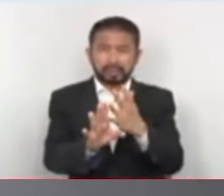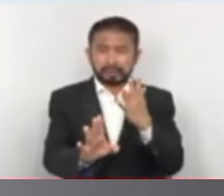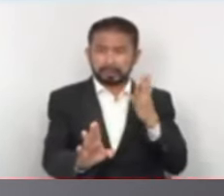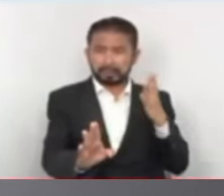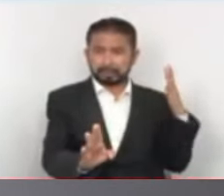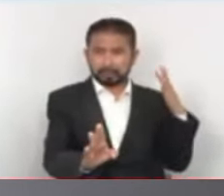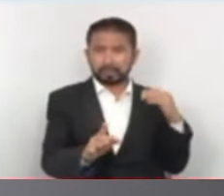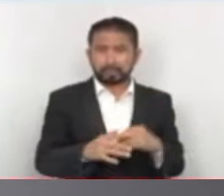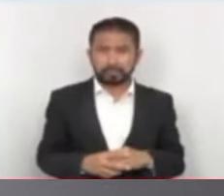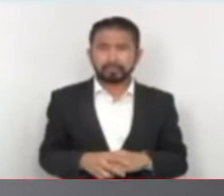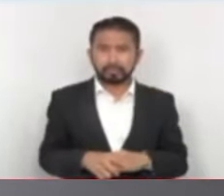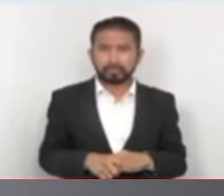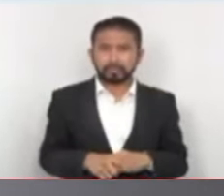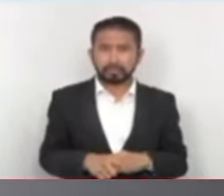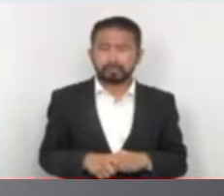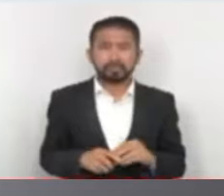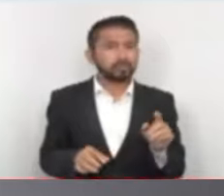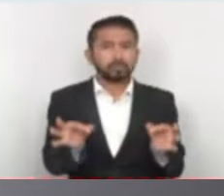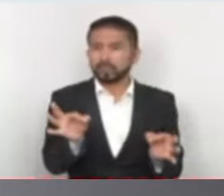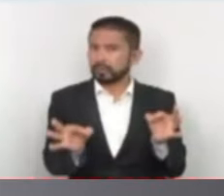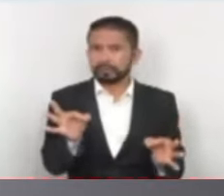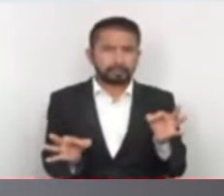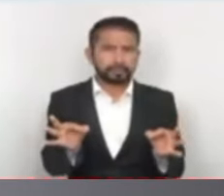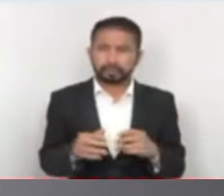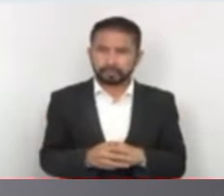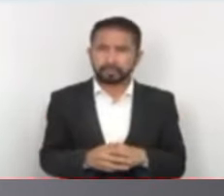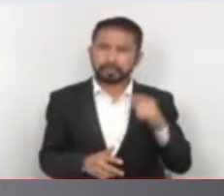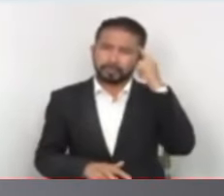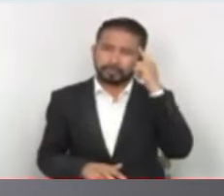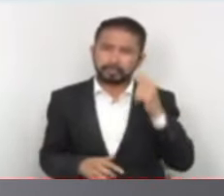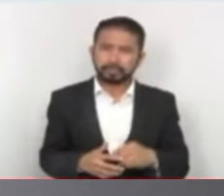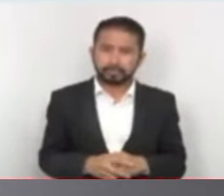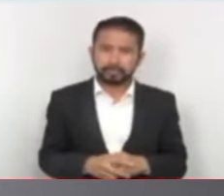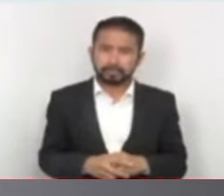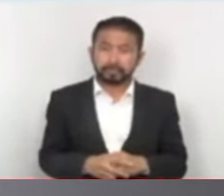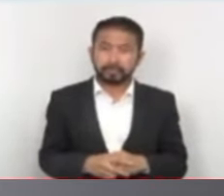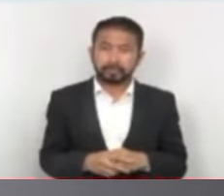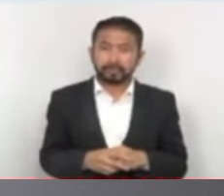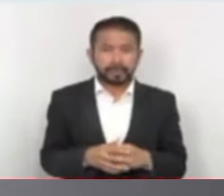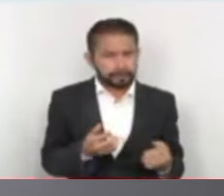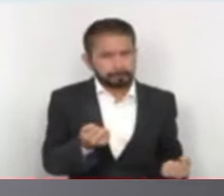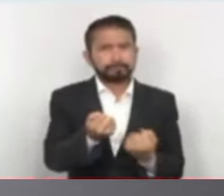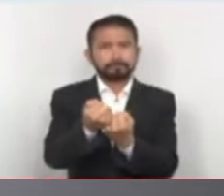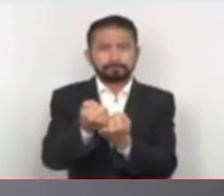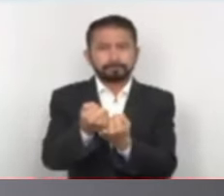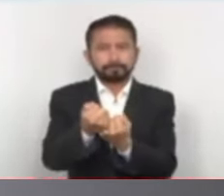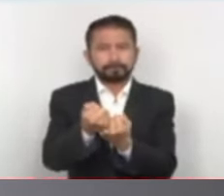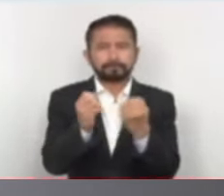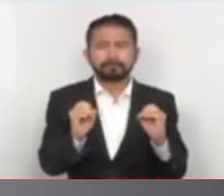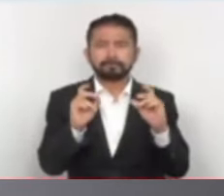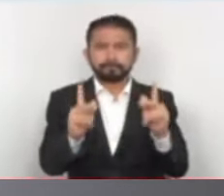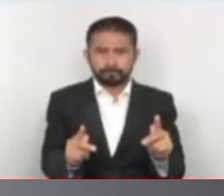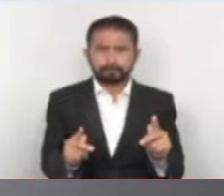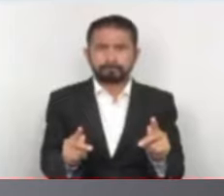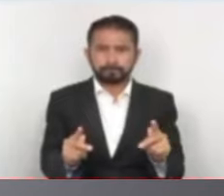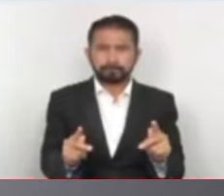enormes. Eso no es justo. Creo que hay que reivindicarlos, darles